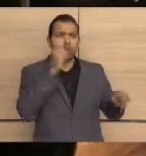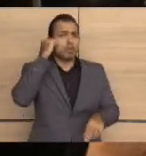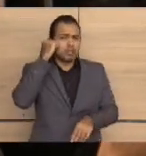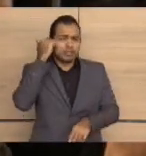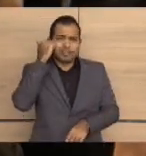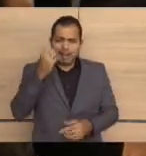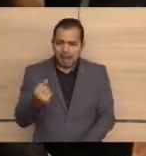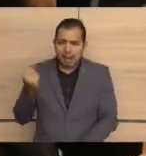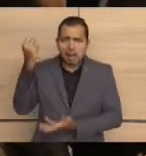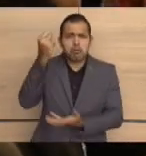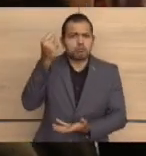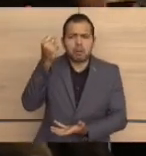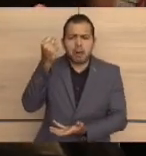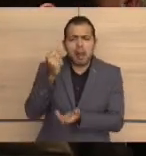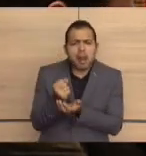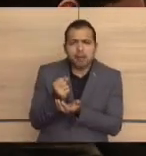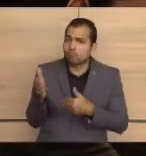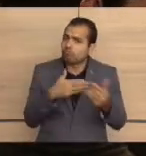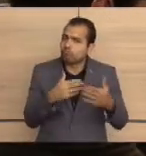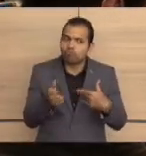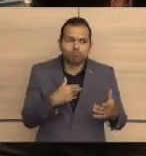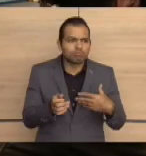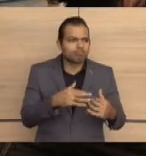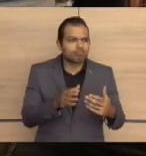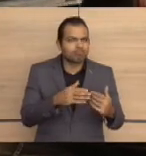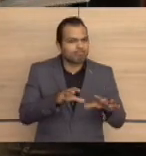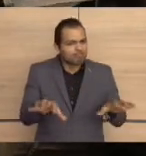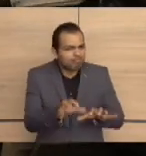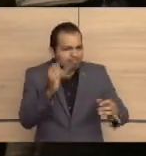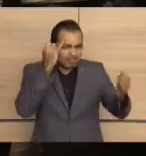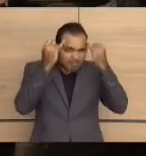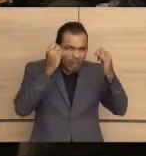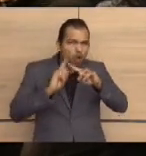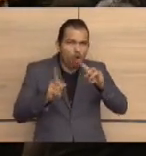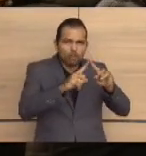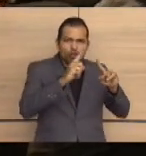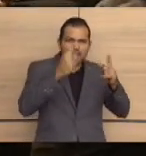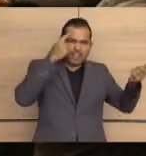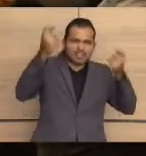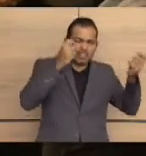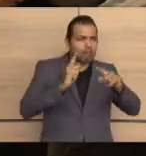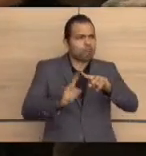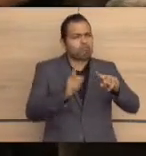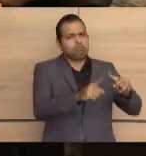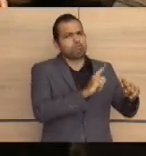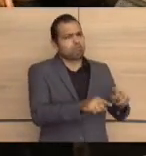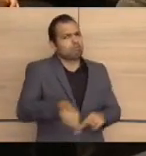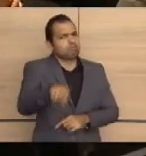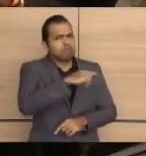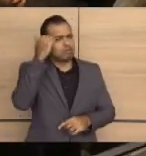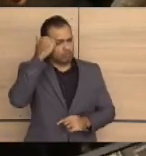aquí están muchas, muchas experiencias. Me voy enriquecida. Señora ministra,